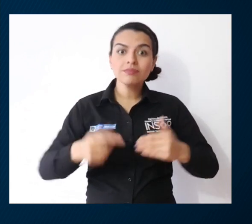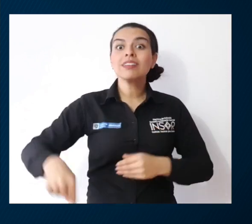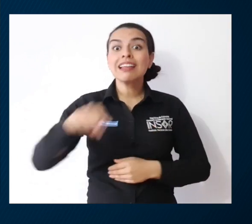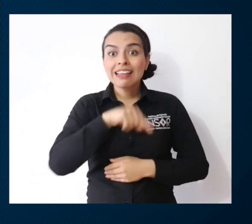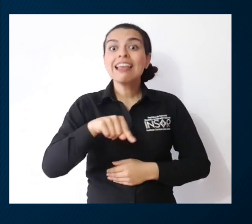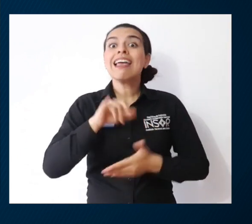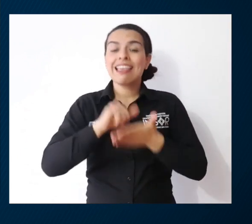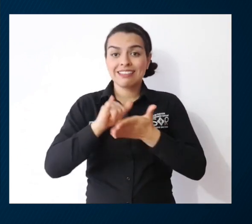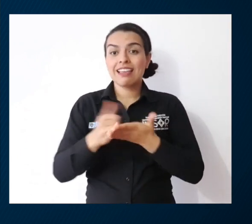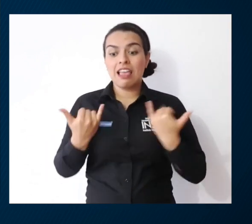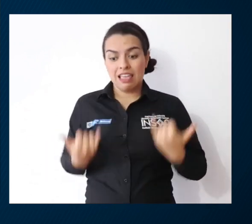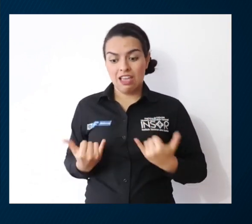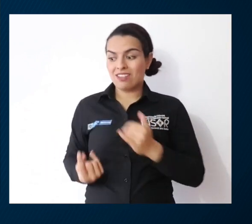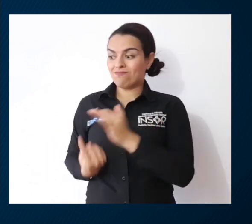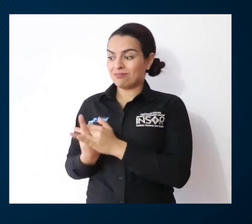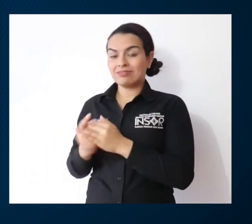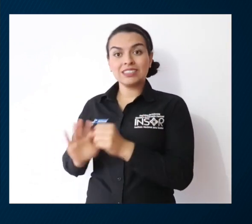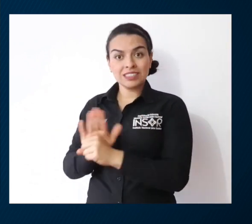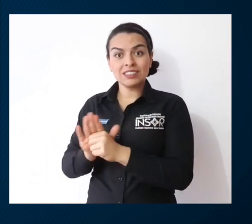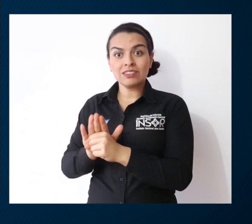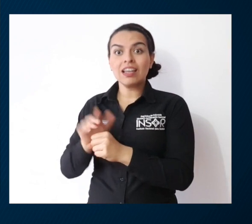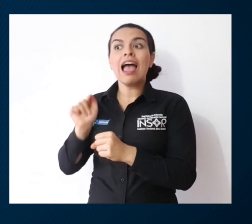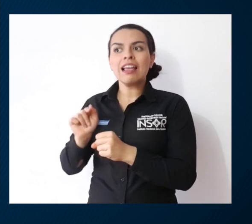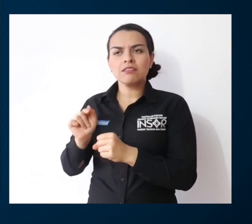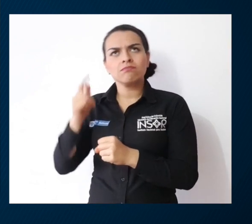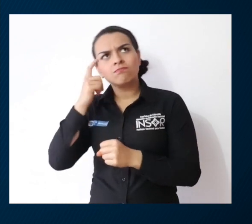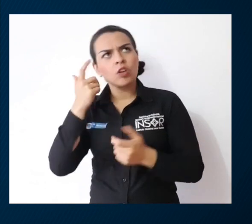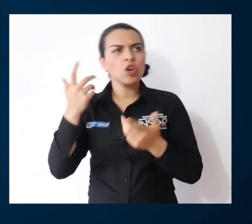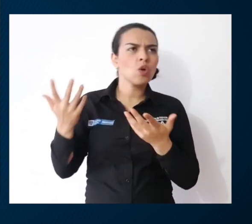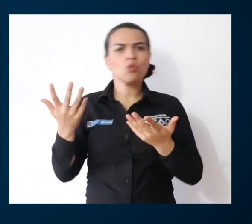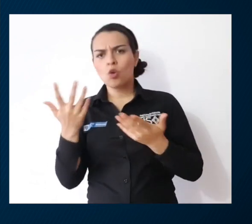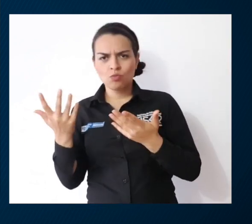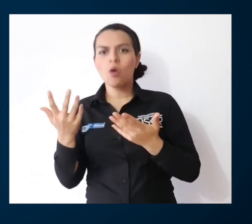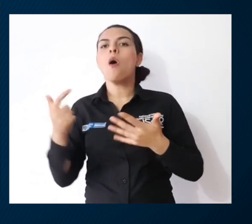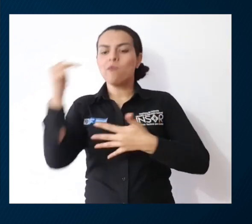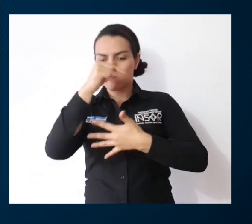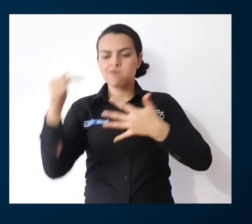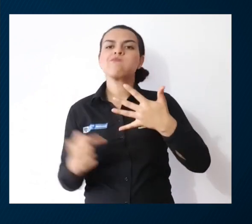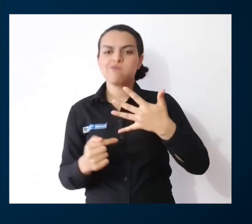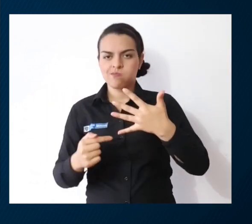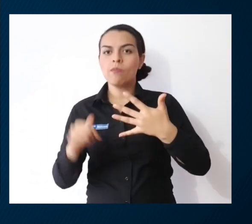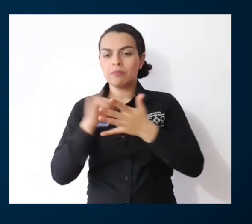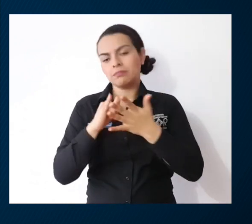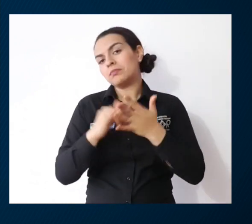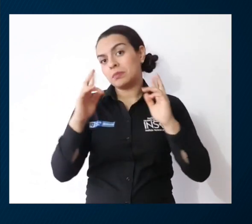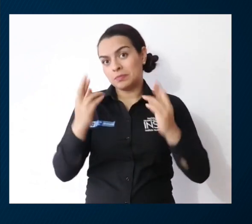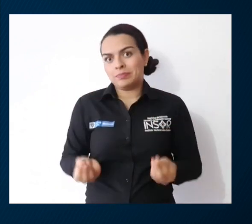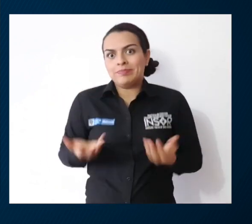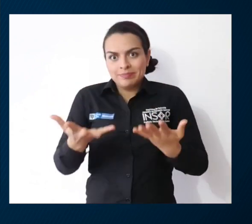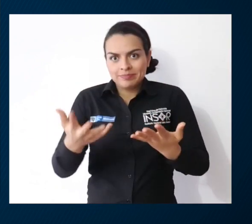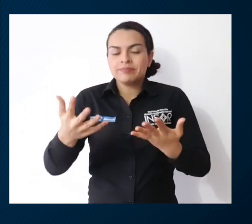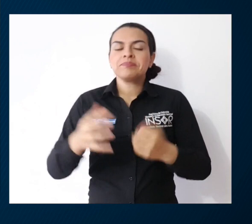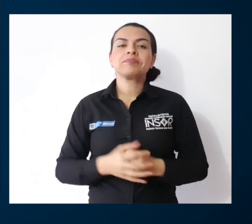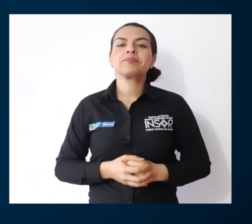esta crisis, tenemos varios aprendizajes que valdría la pena compartir en este espacio. La